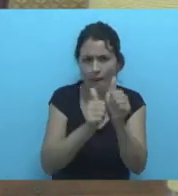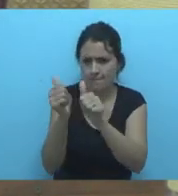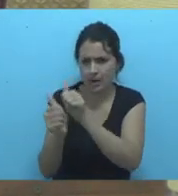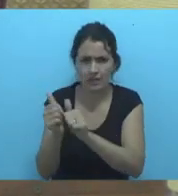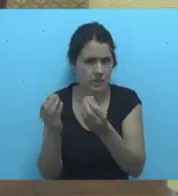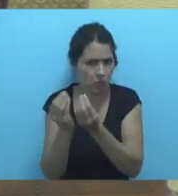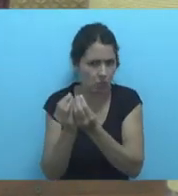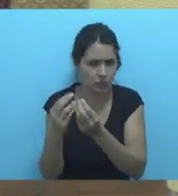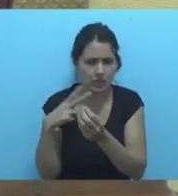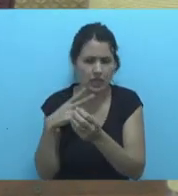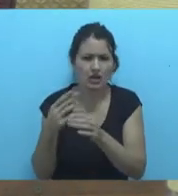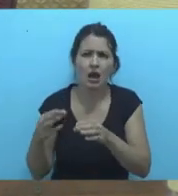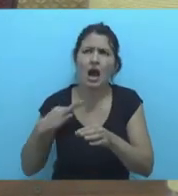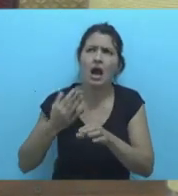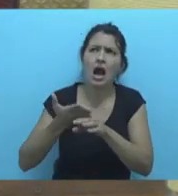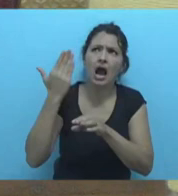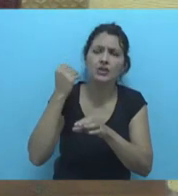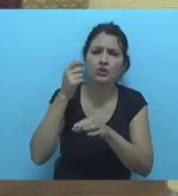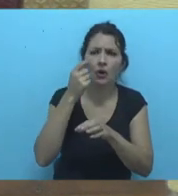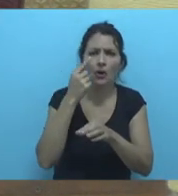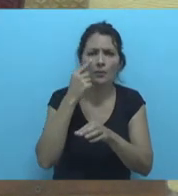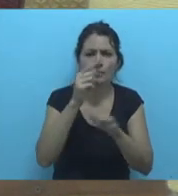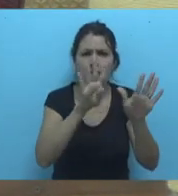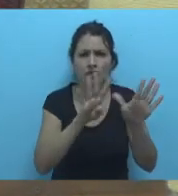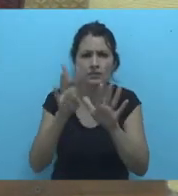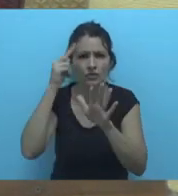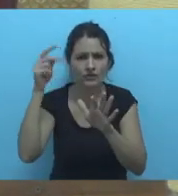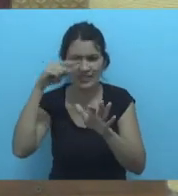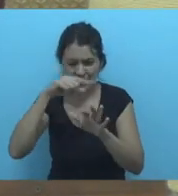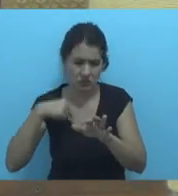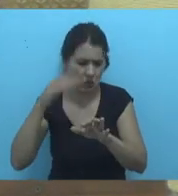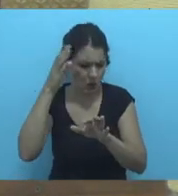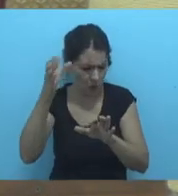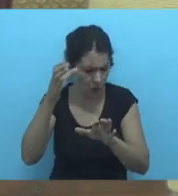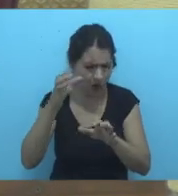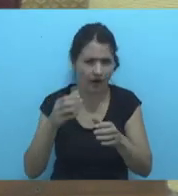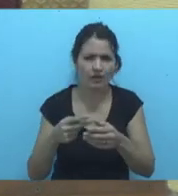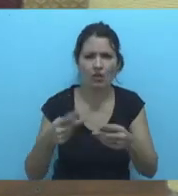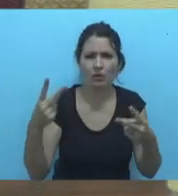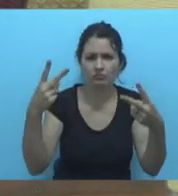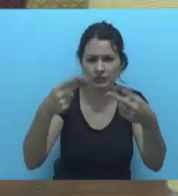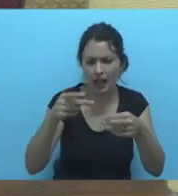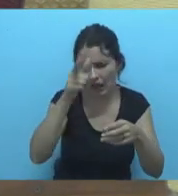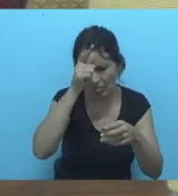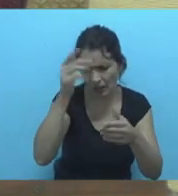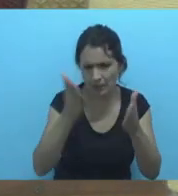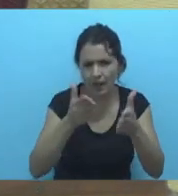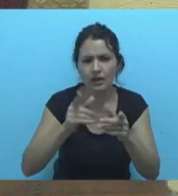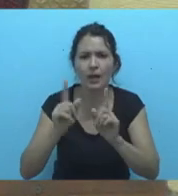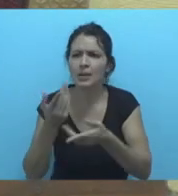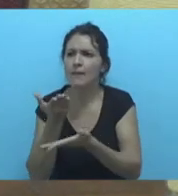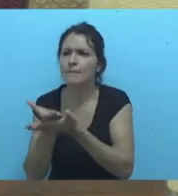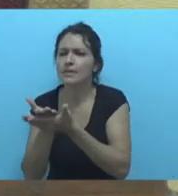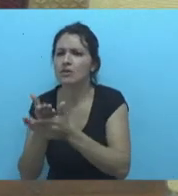año 1997, en donde además de pedir la represión, le había pedido a los grandes medios de comunicación, siempre muy obedientes